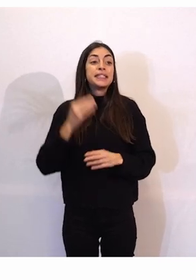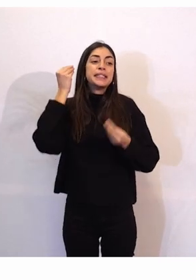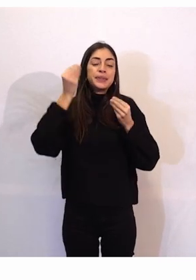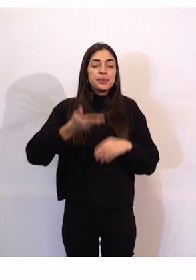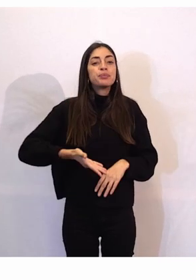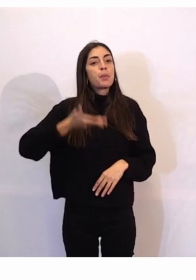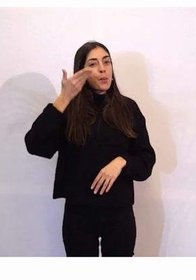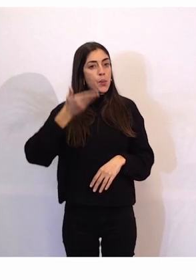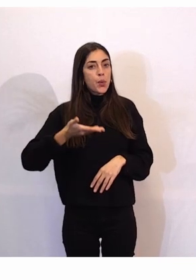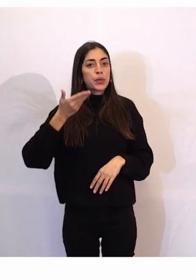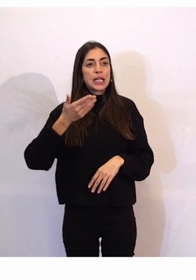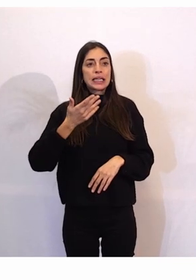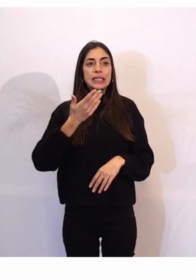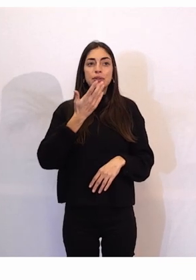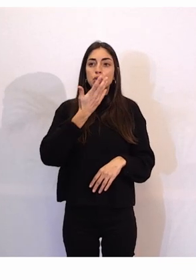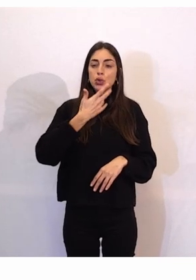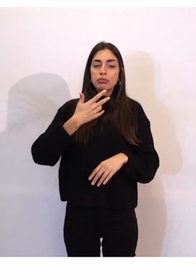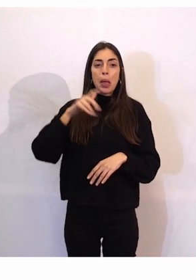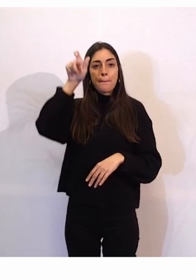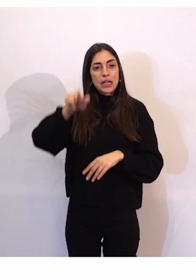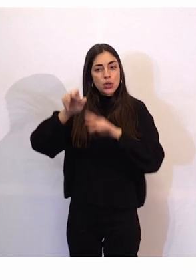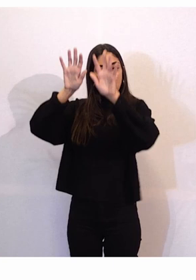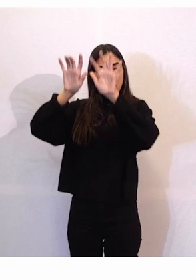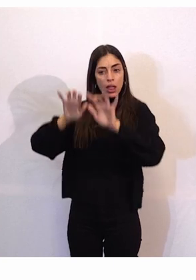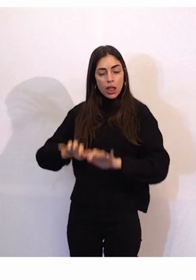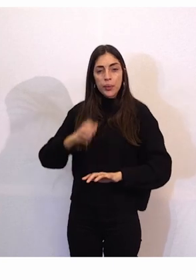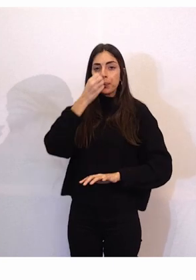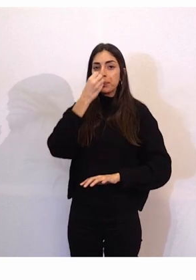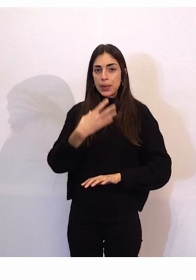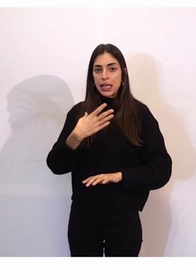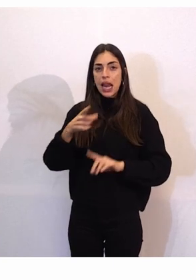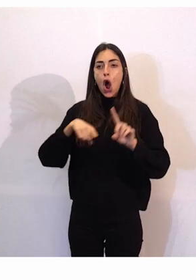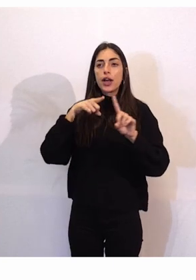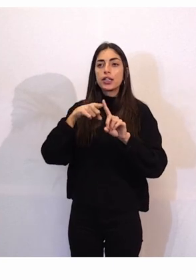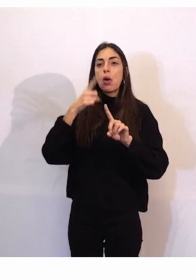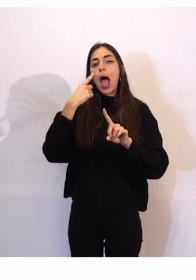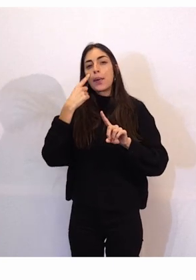importante conocer, mover a la persona para saber lo que quiere.